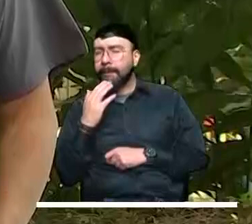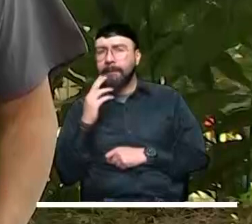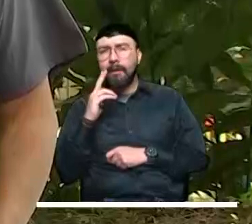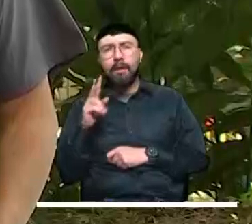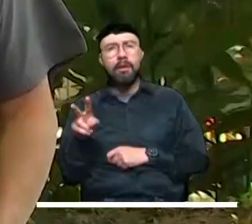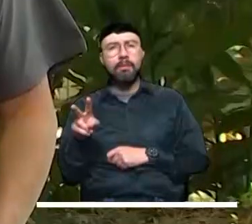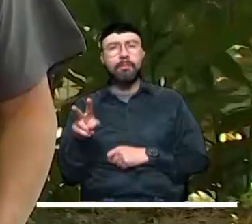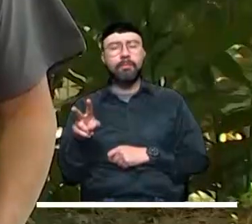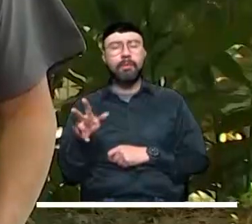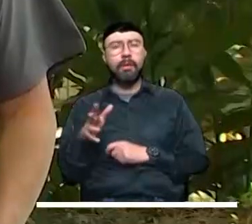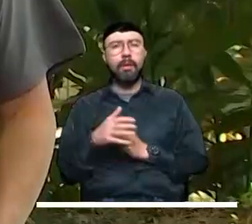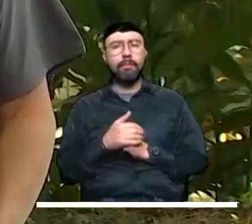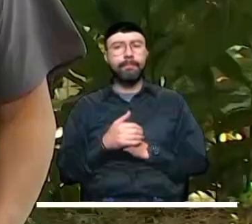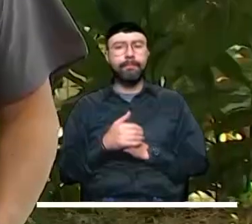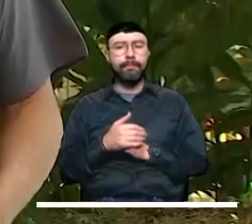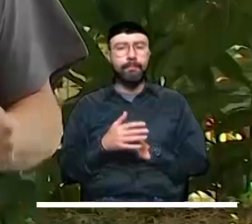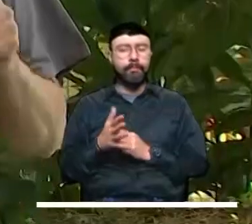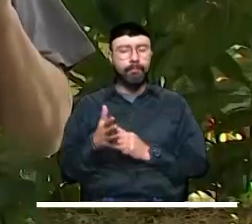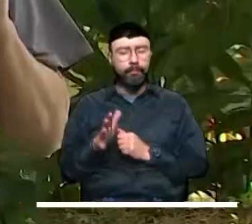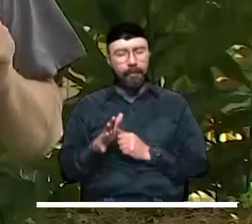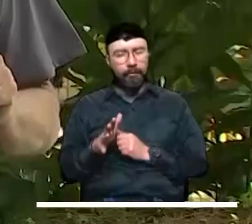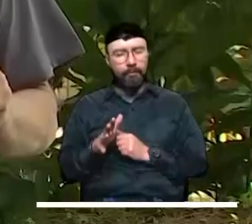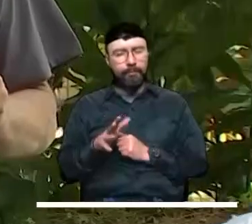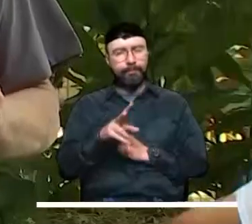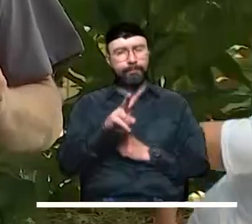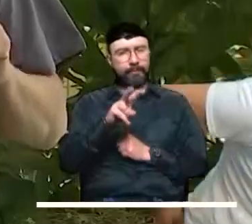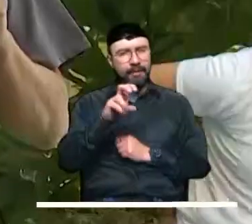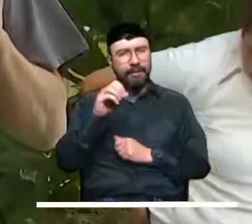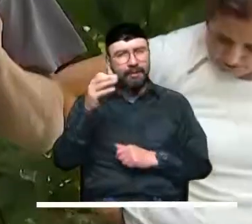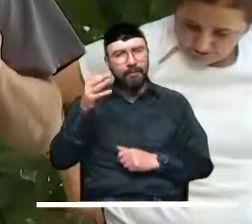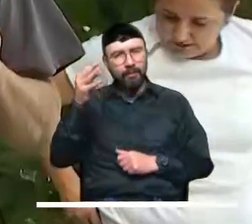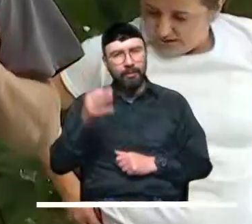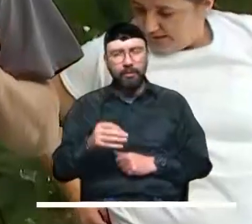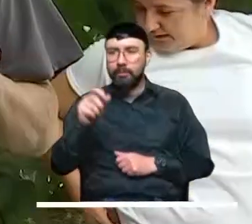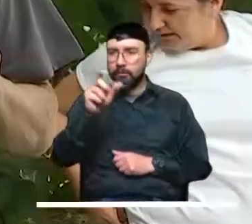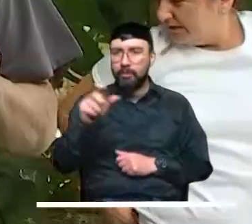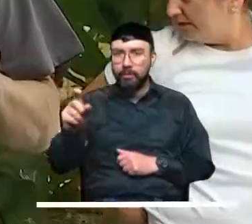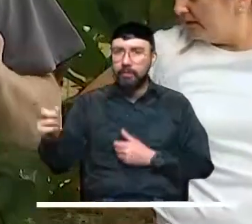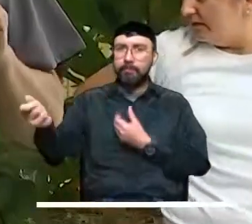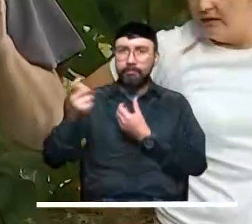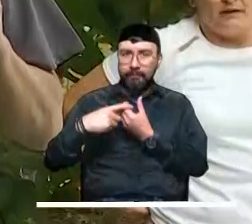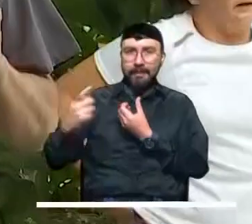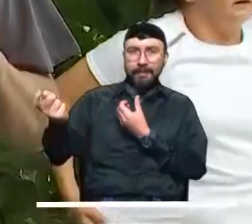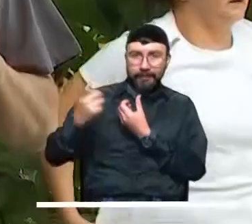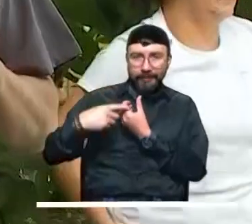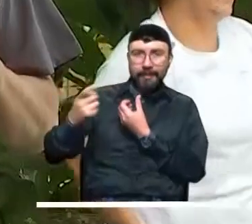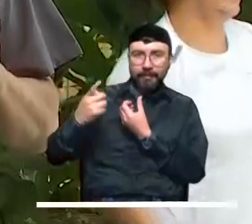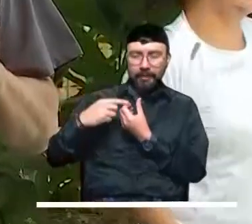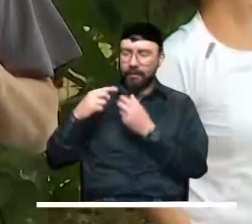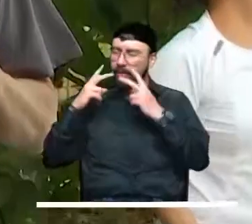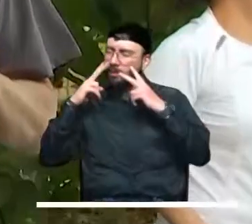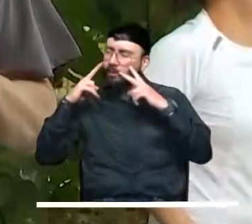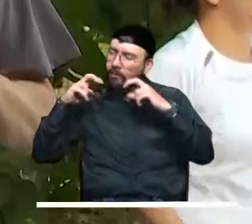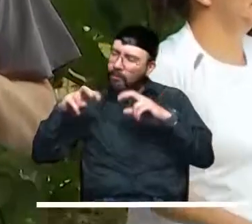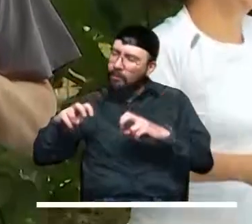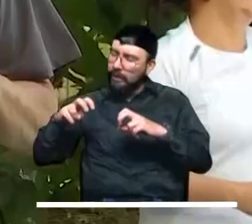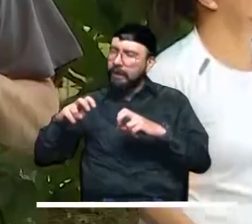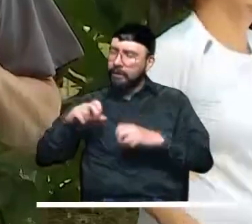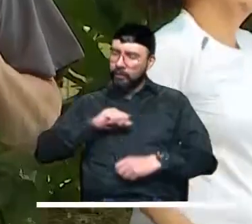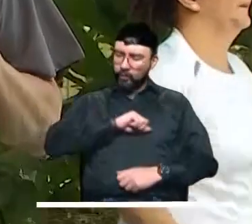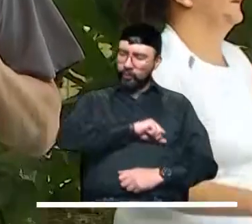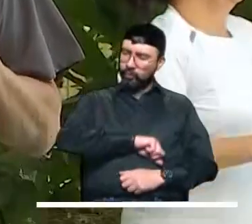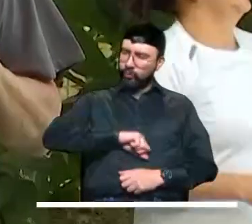como más o menos el 70% de los pacientes que estamos evaluando en un diagnóstico